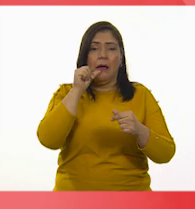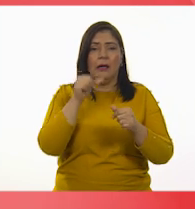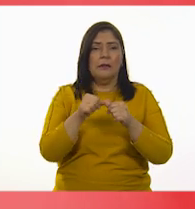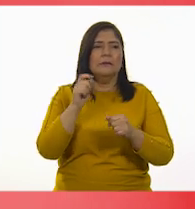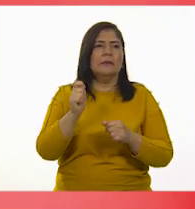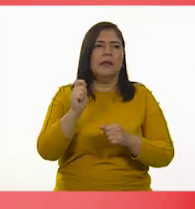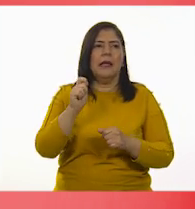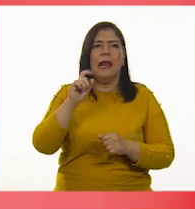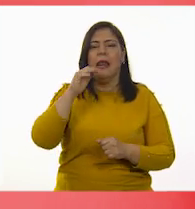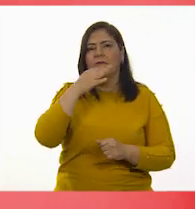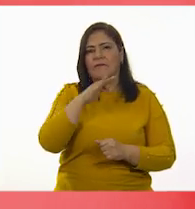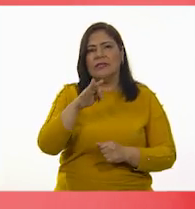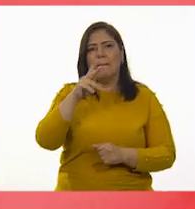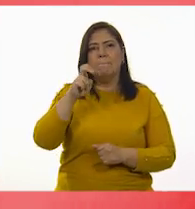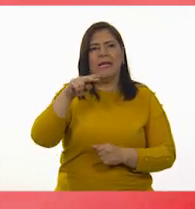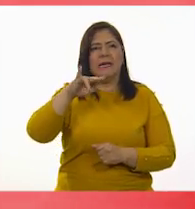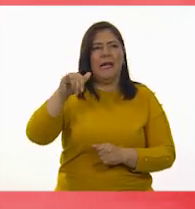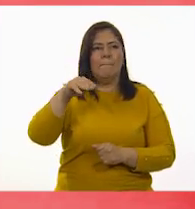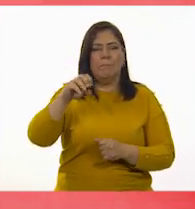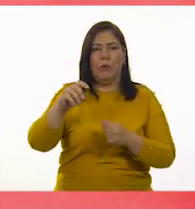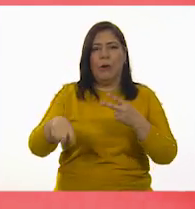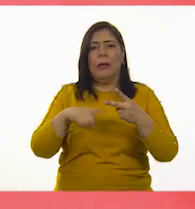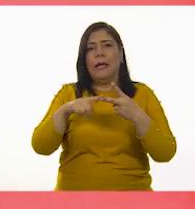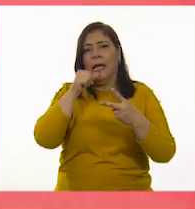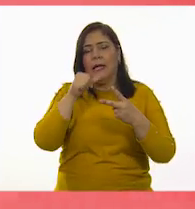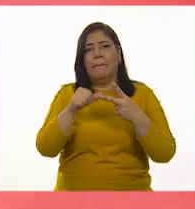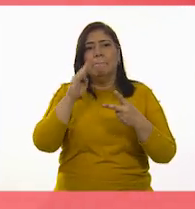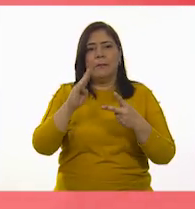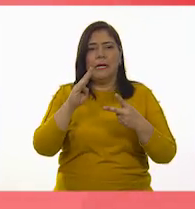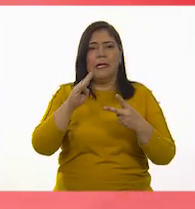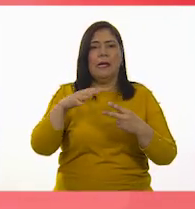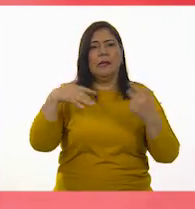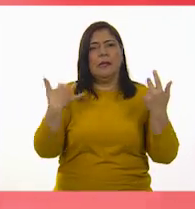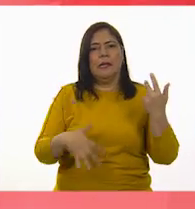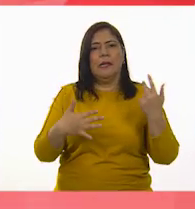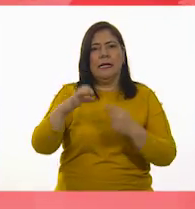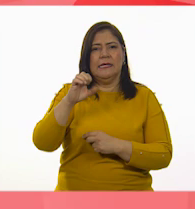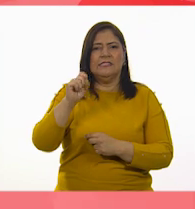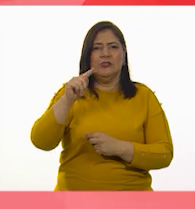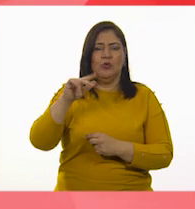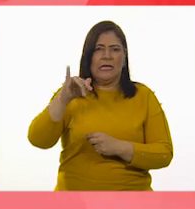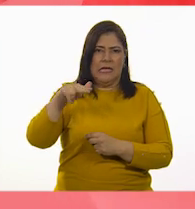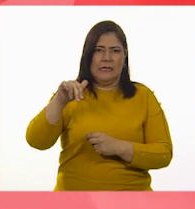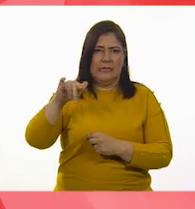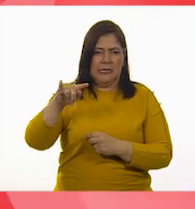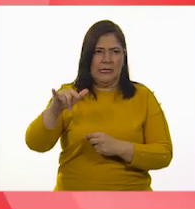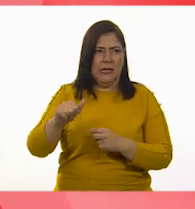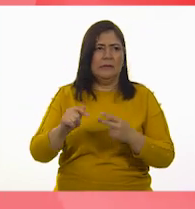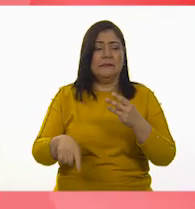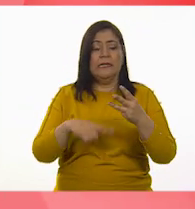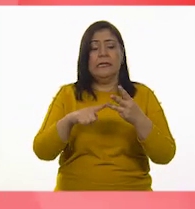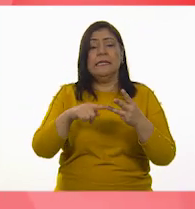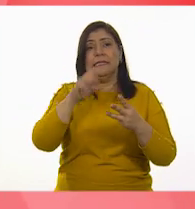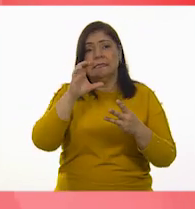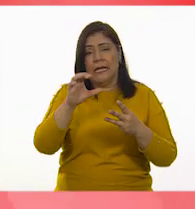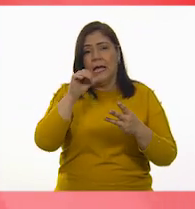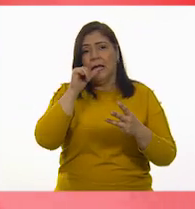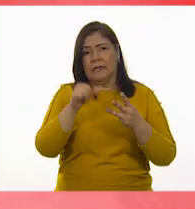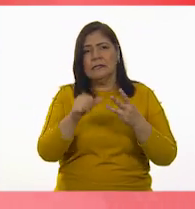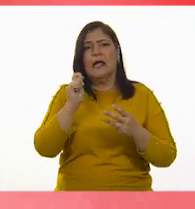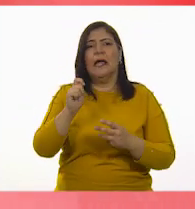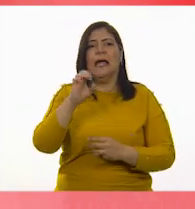pénjamo. B. La estudiantina. C. El cervantino.